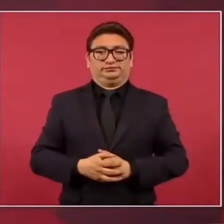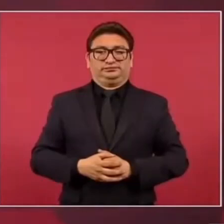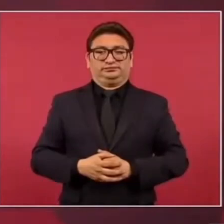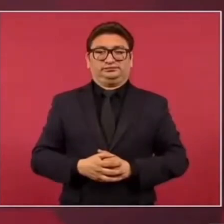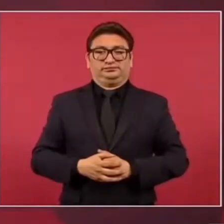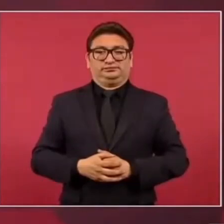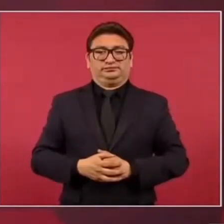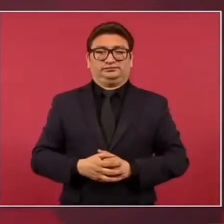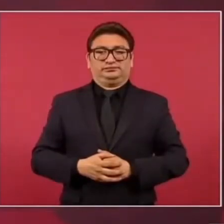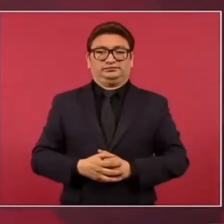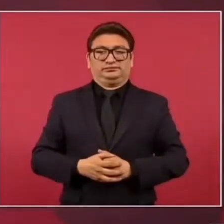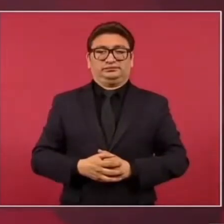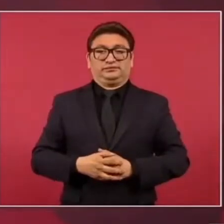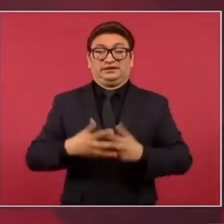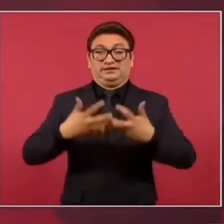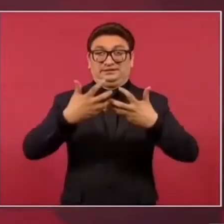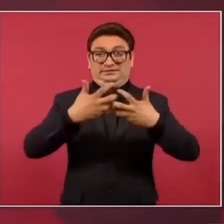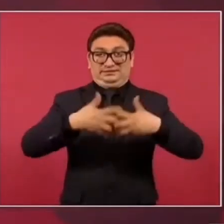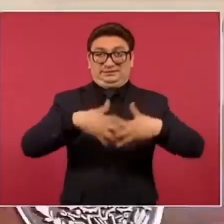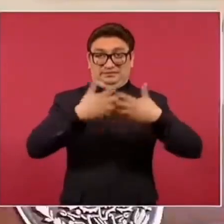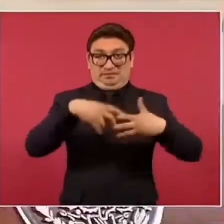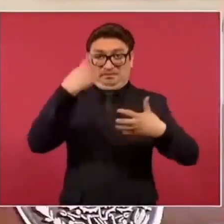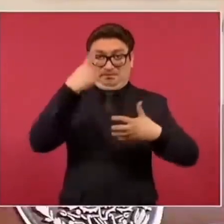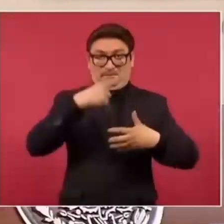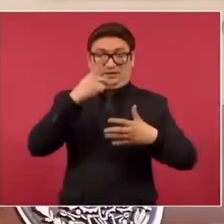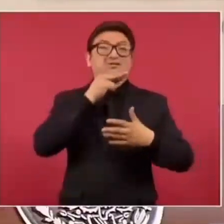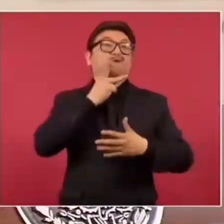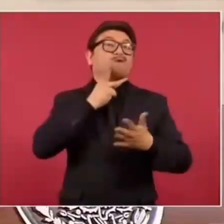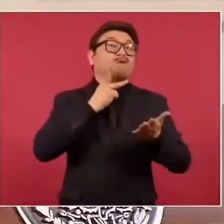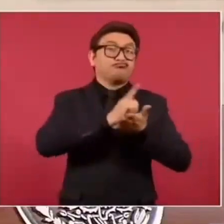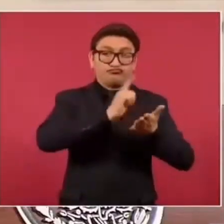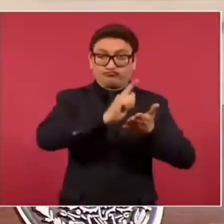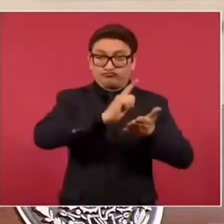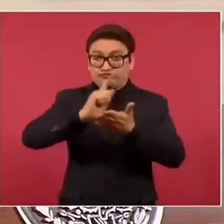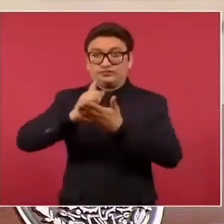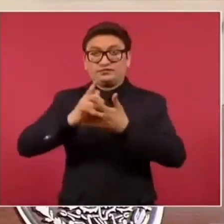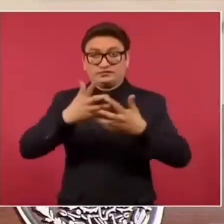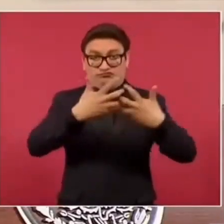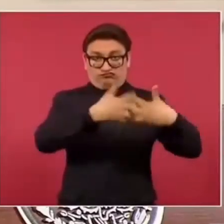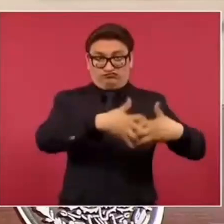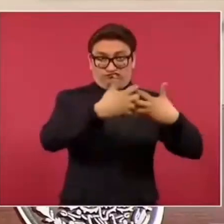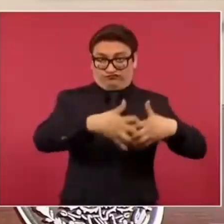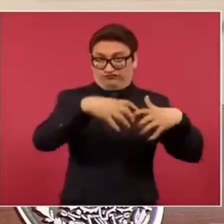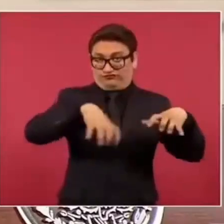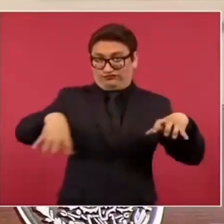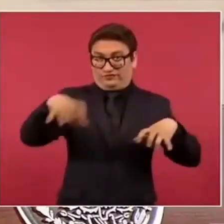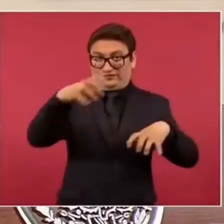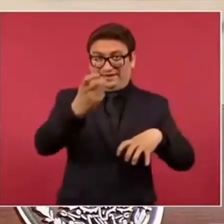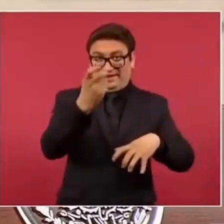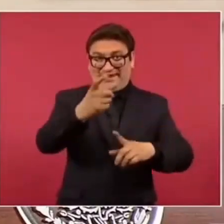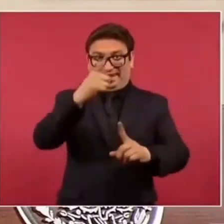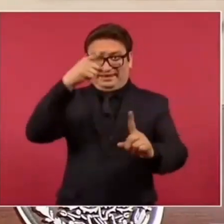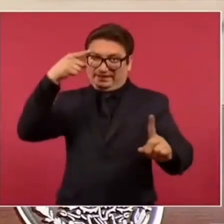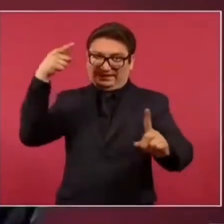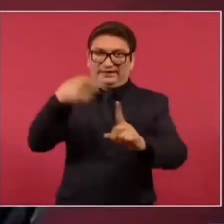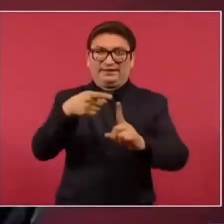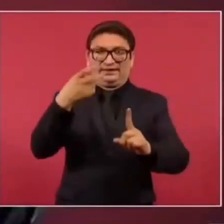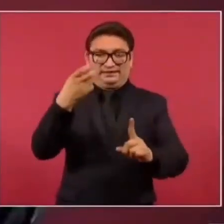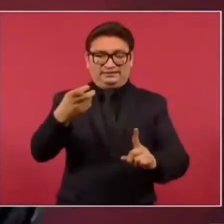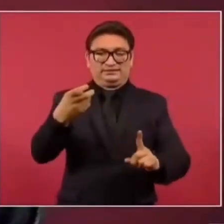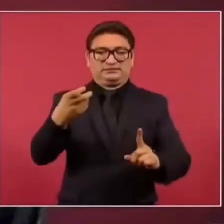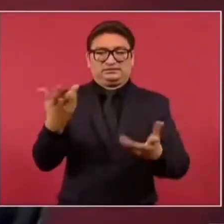Las refinerías, pues ese era el destino que